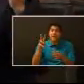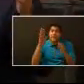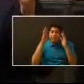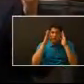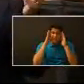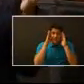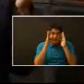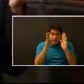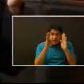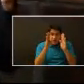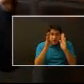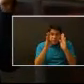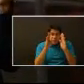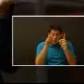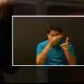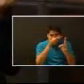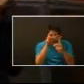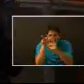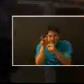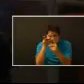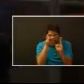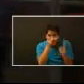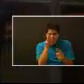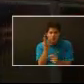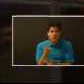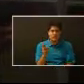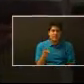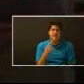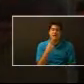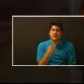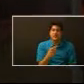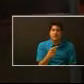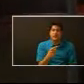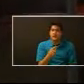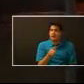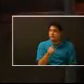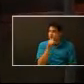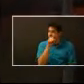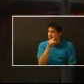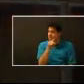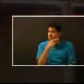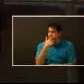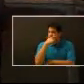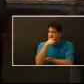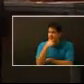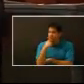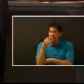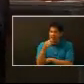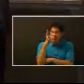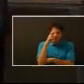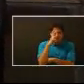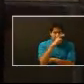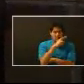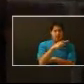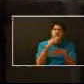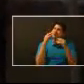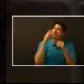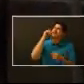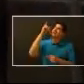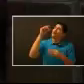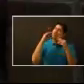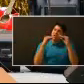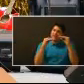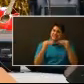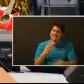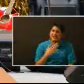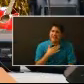estar alertas, para que podamos estar pendientes y decir, oh, oh, aquí hay algo. Señor, enséñame. Señor,